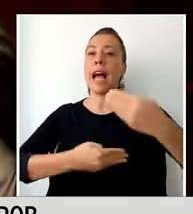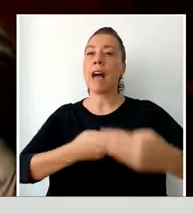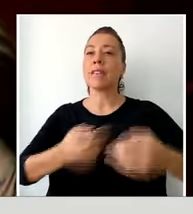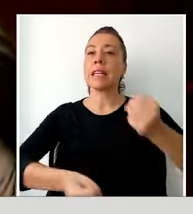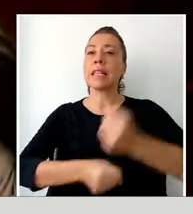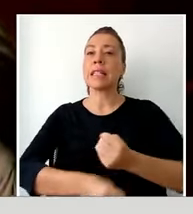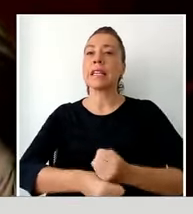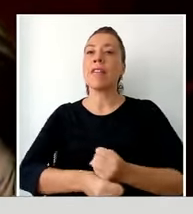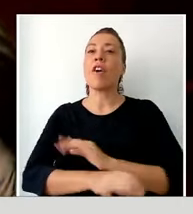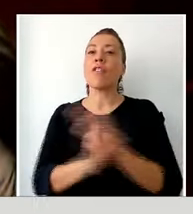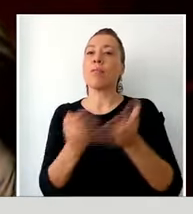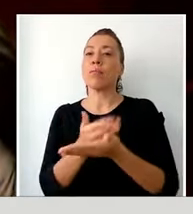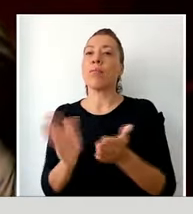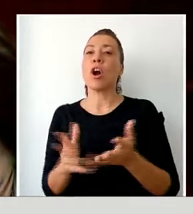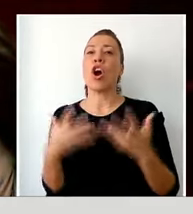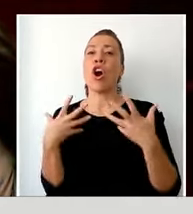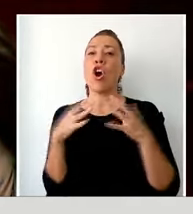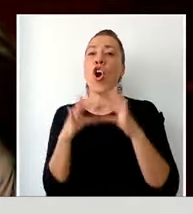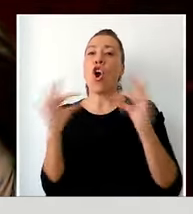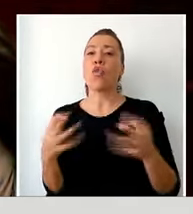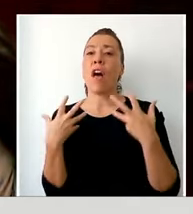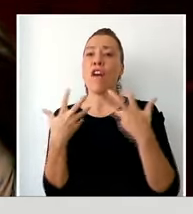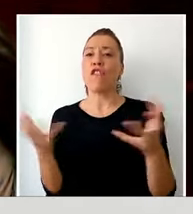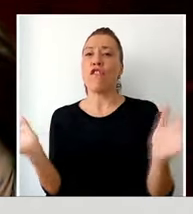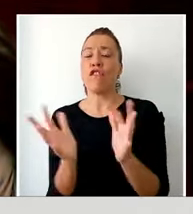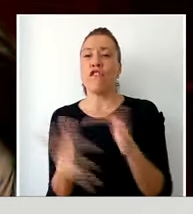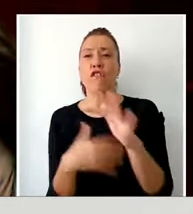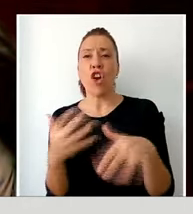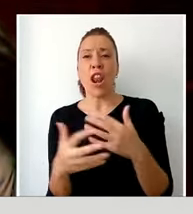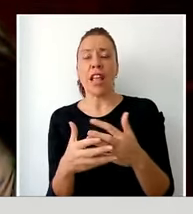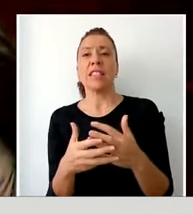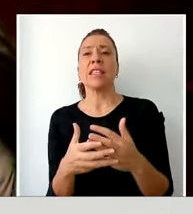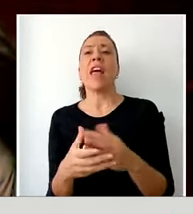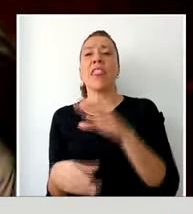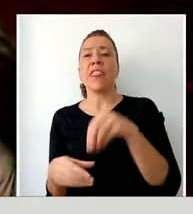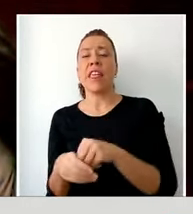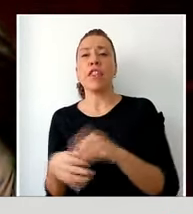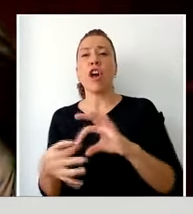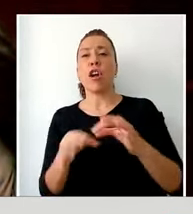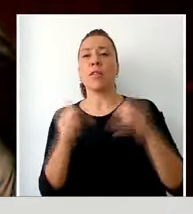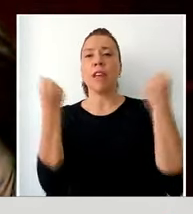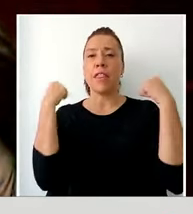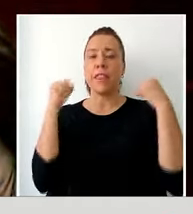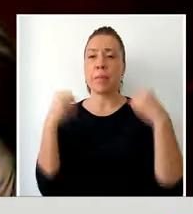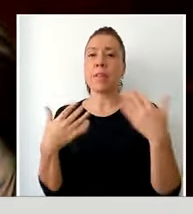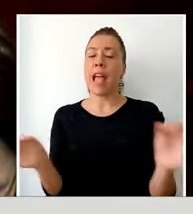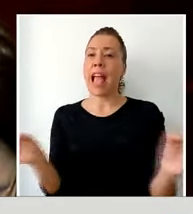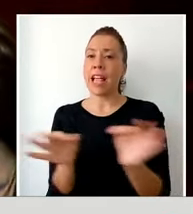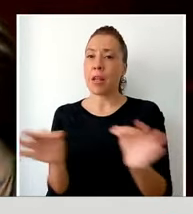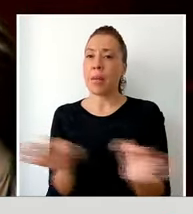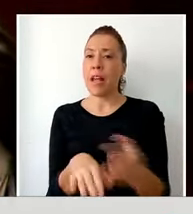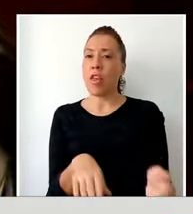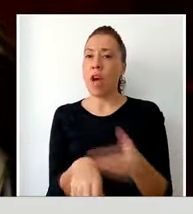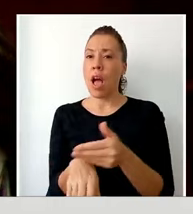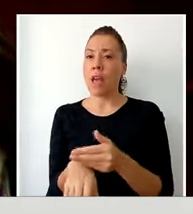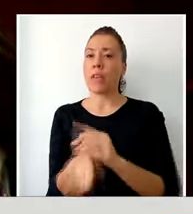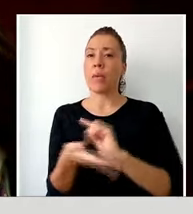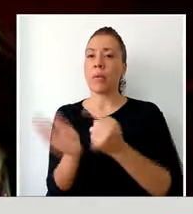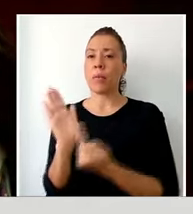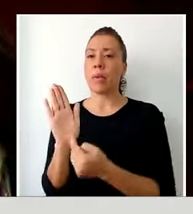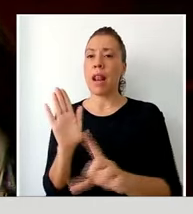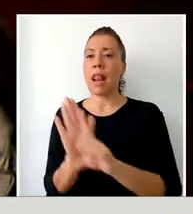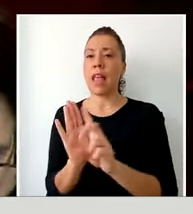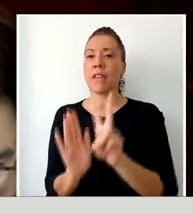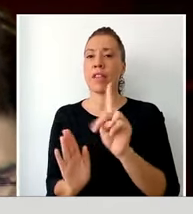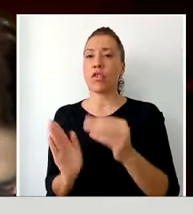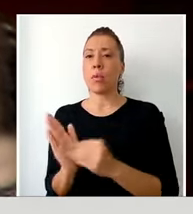las conductas violentas al interior de las organizaciones deportivas como se ha explicado previamente con la promulgación de la ley veintiún mil